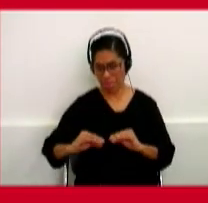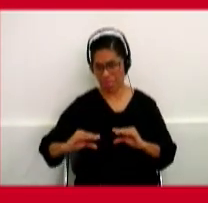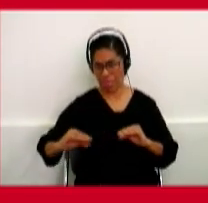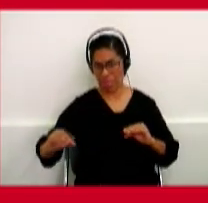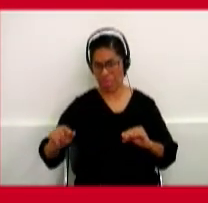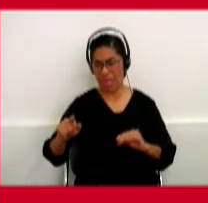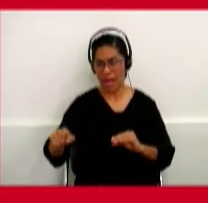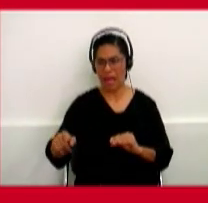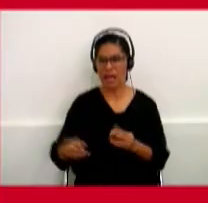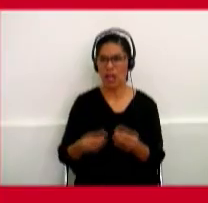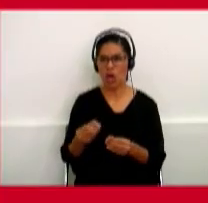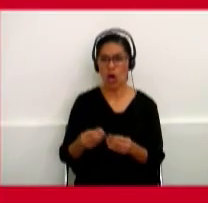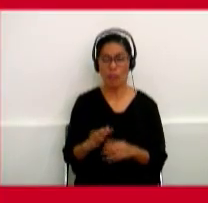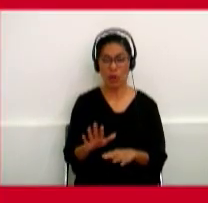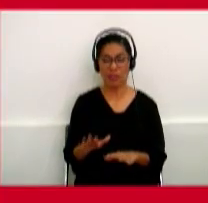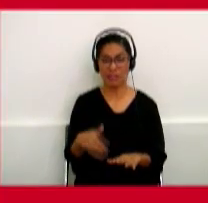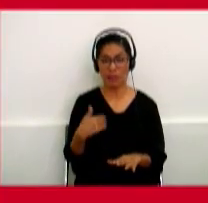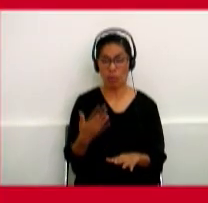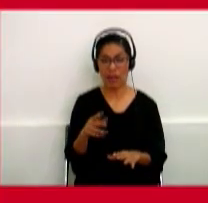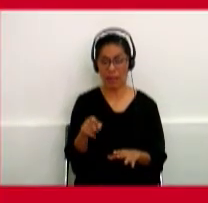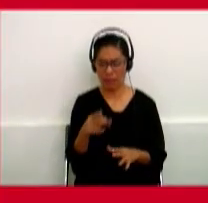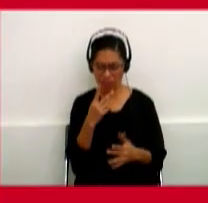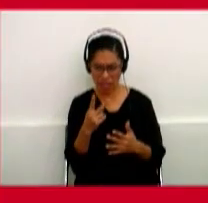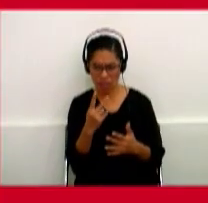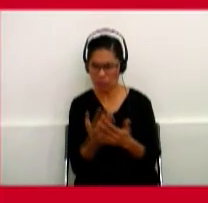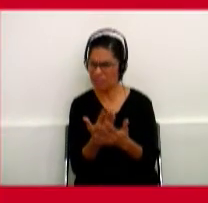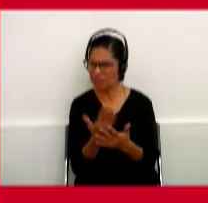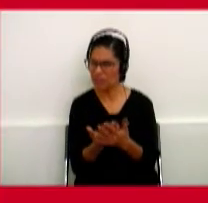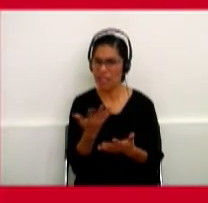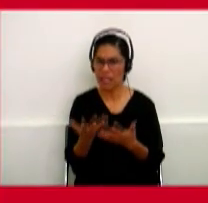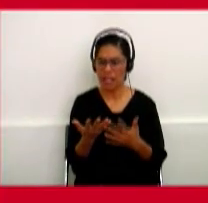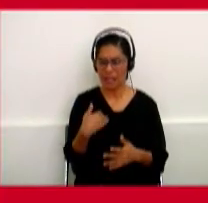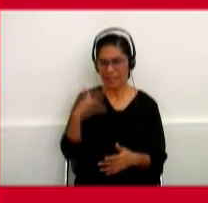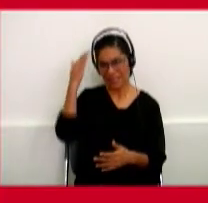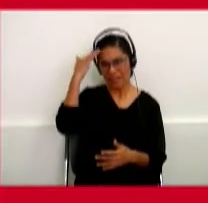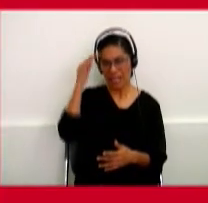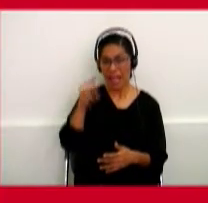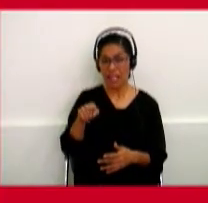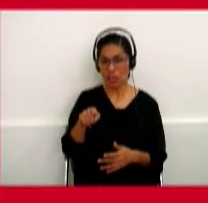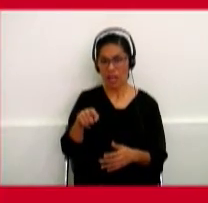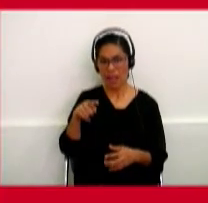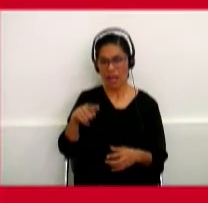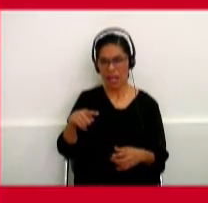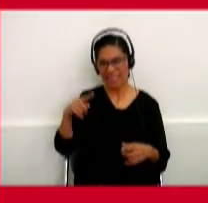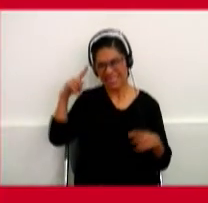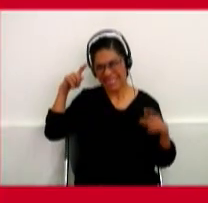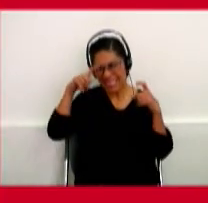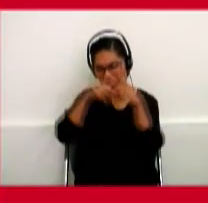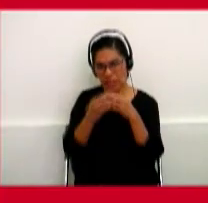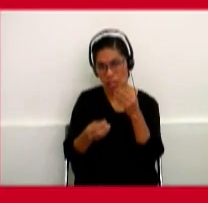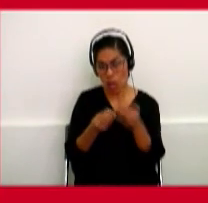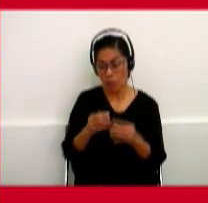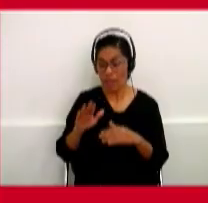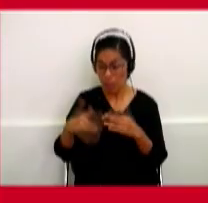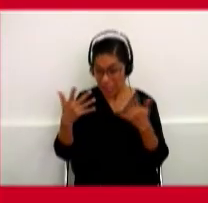de definir un piloto o una prueba que se enfoque en identificar áreas de desafíos. Y luego apalancamos estas tecnologías